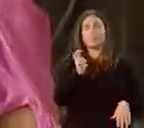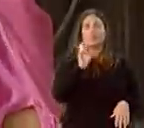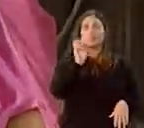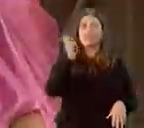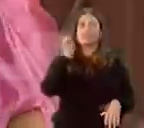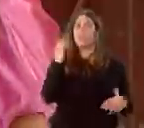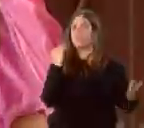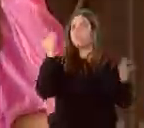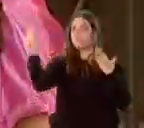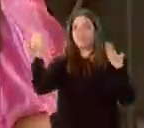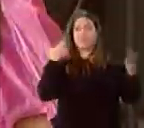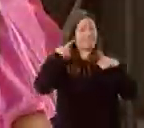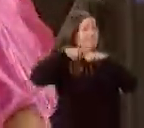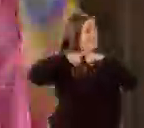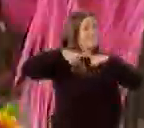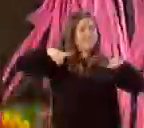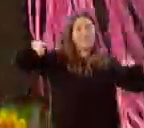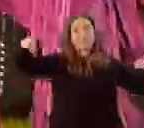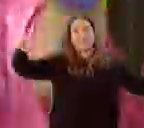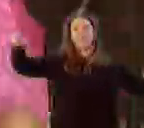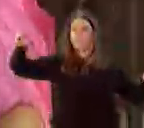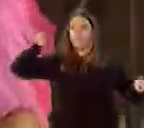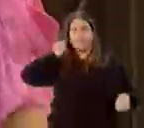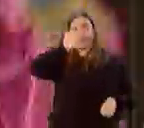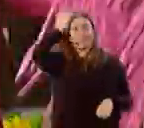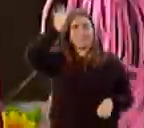janabi ah